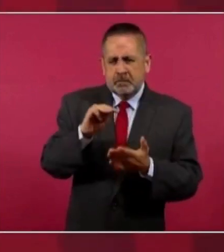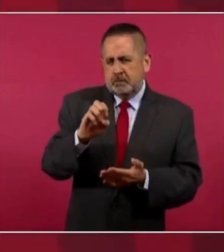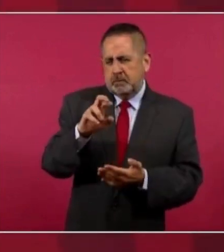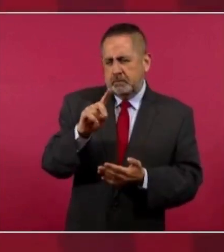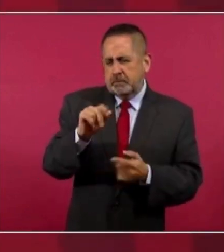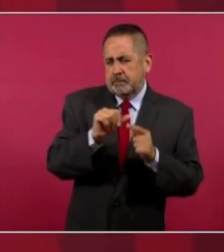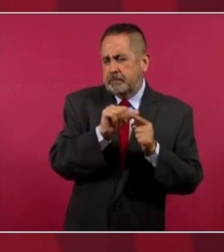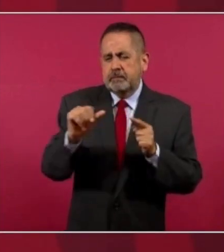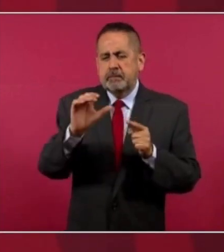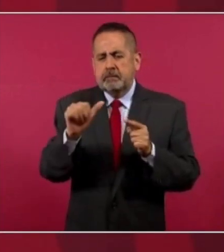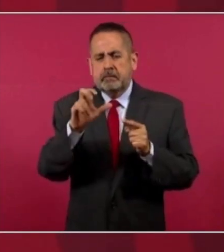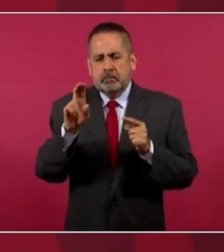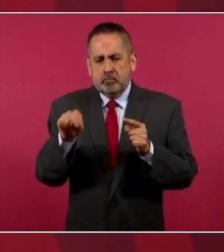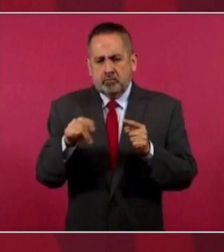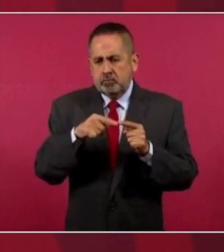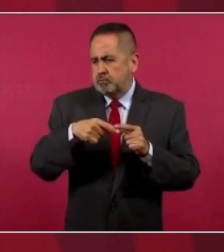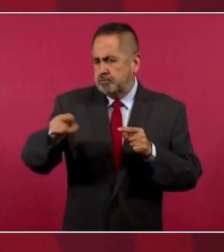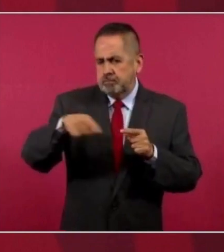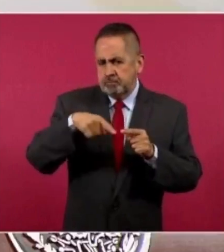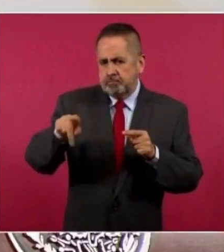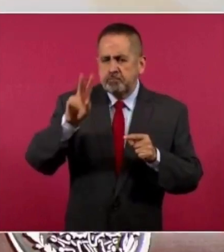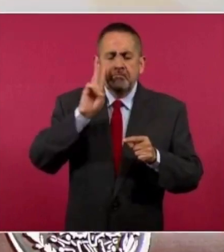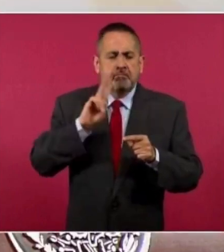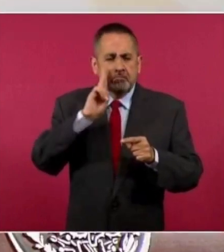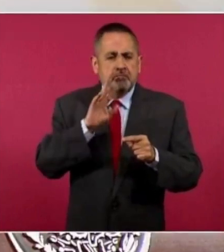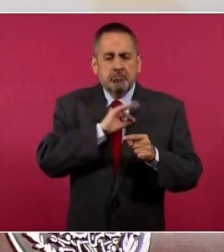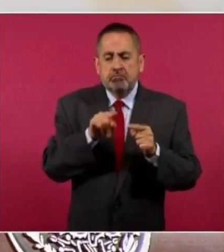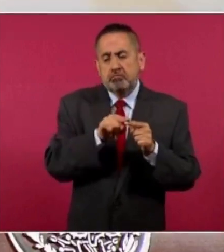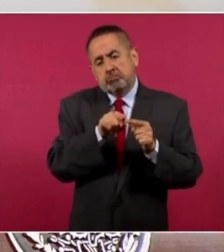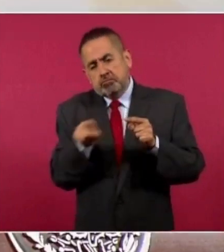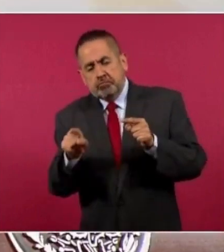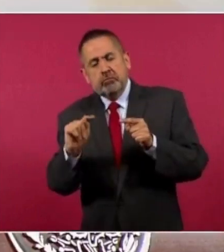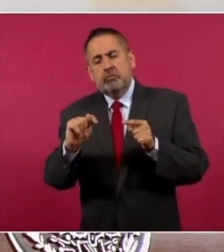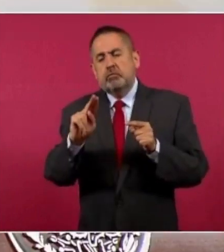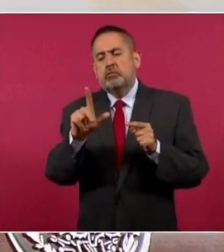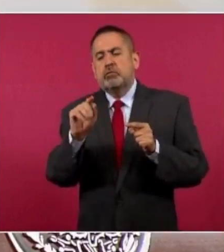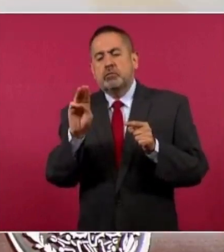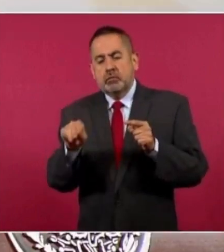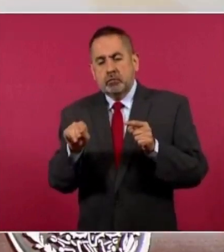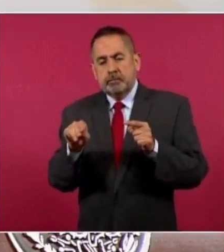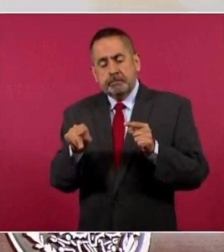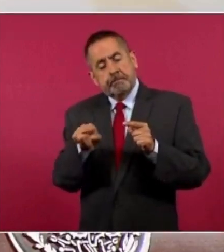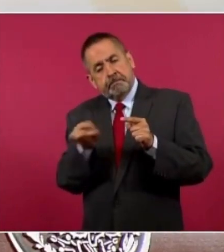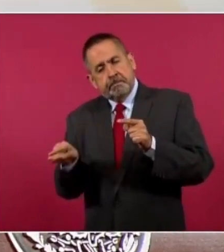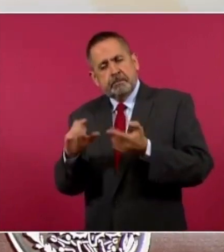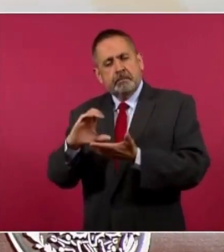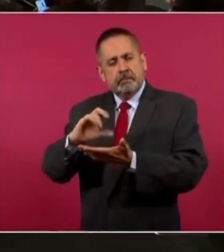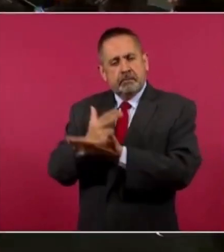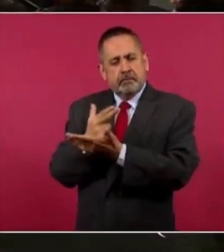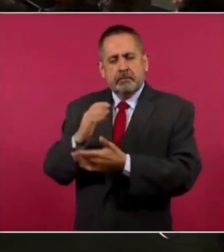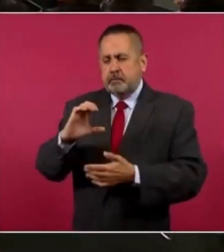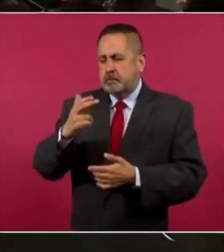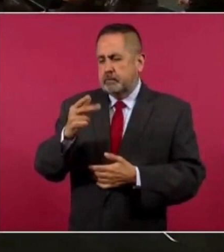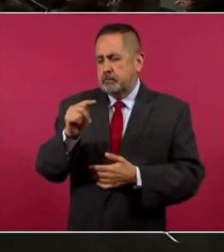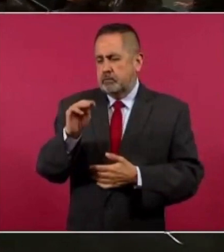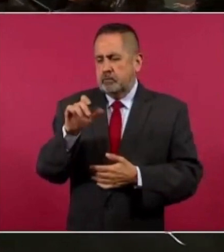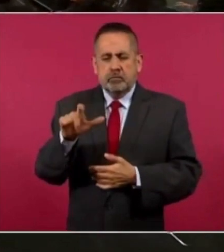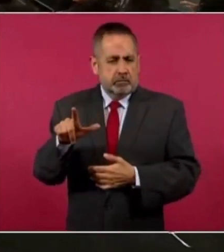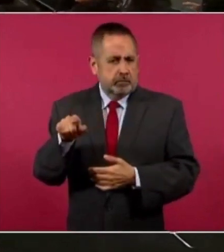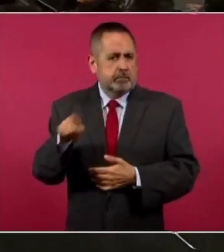Cancún, y puede ser Tulum y Chetumal.